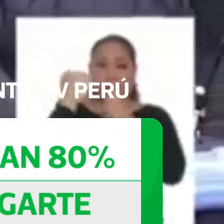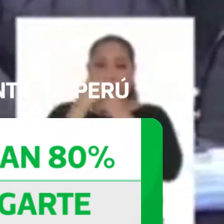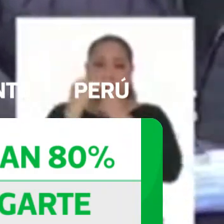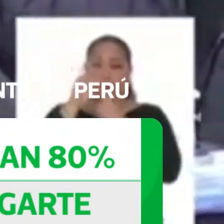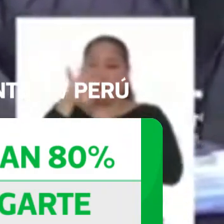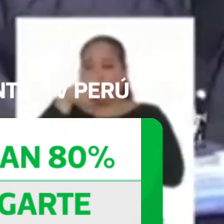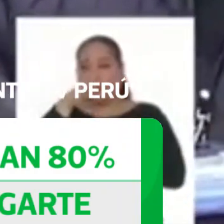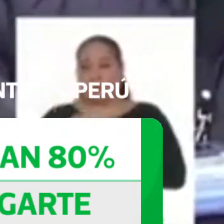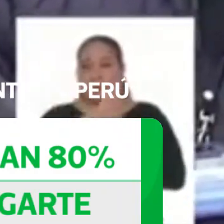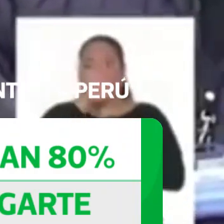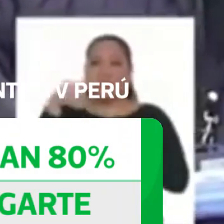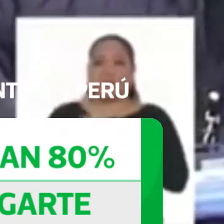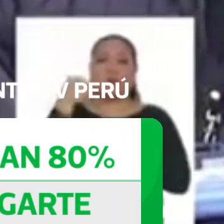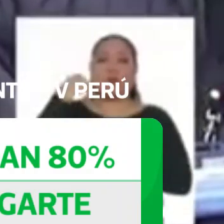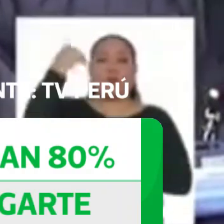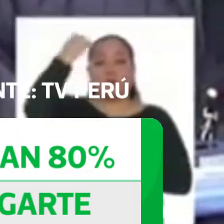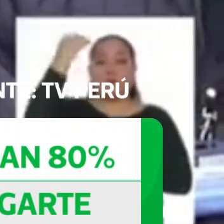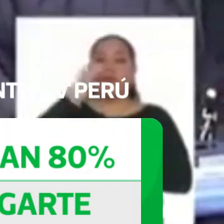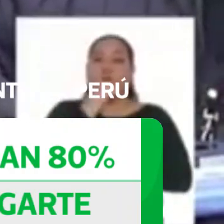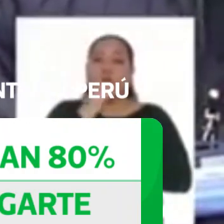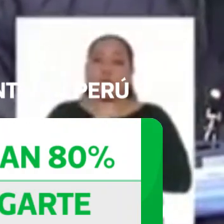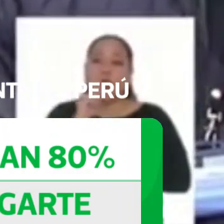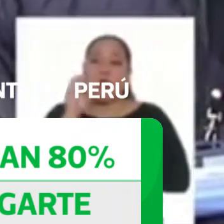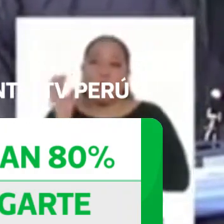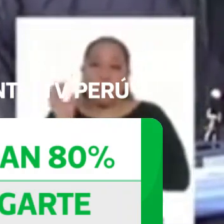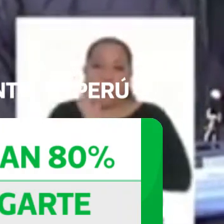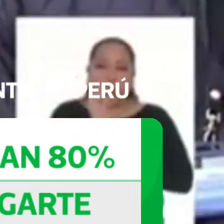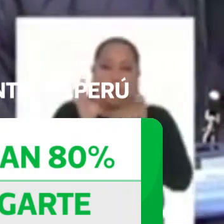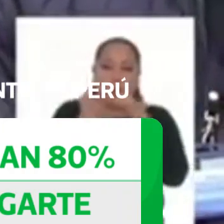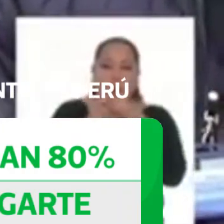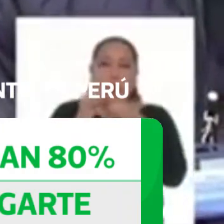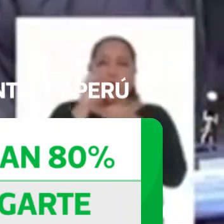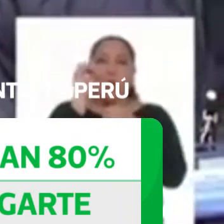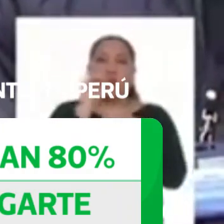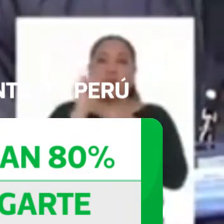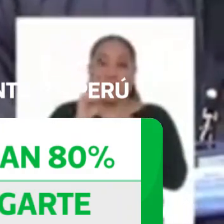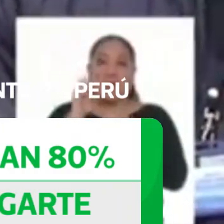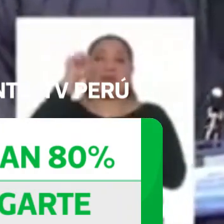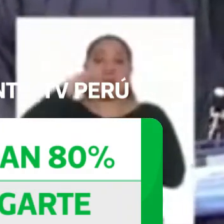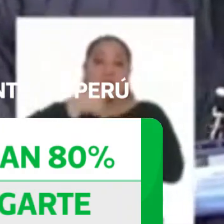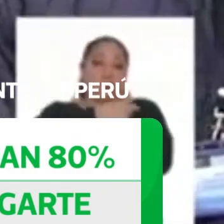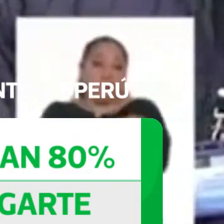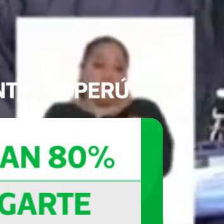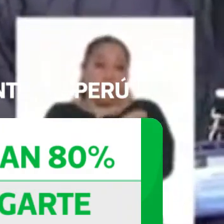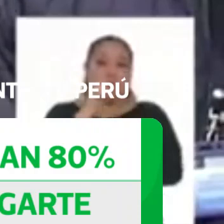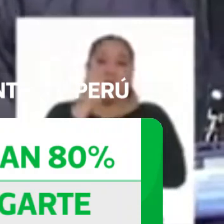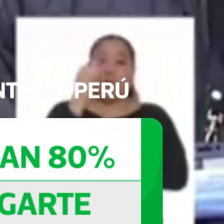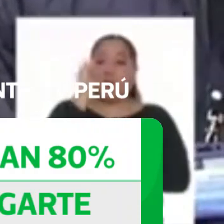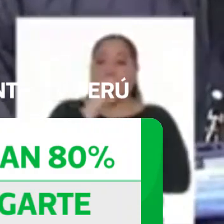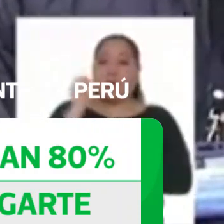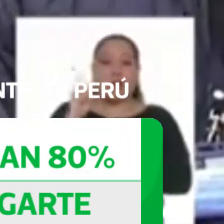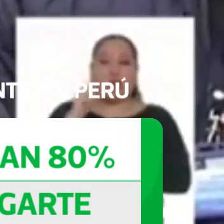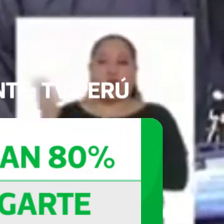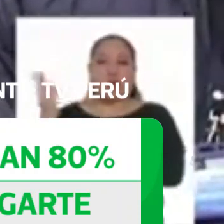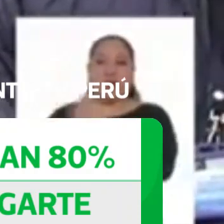4,5 millones más o menos que son todos los adultos mayores, hay un determinado porcentaje que recibió la primera dosis y no ha regresado por su